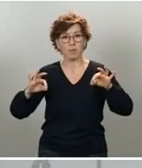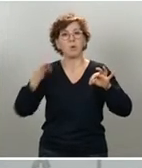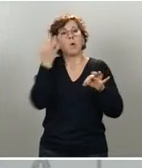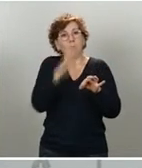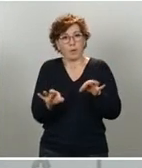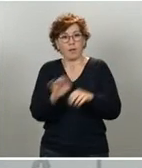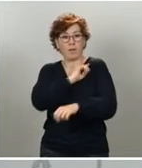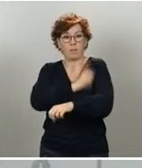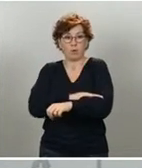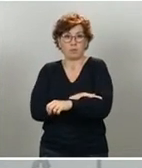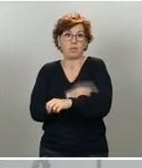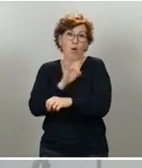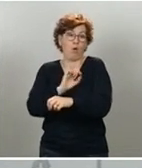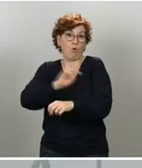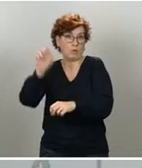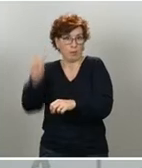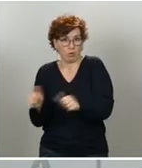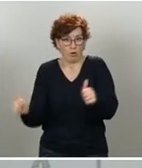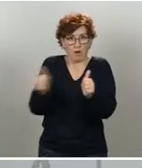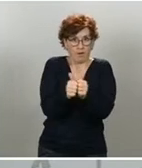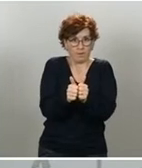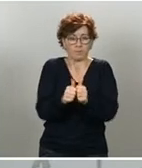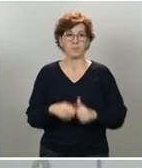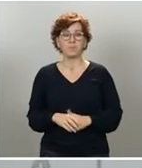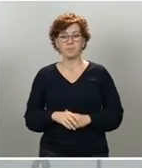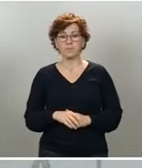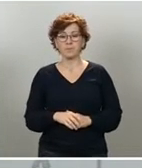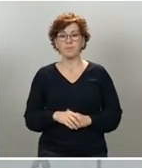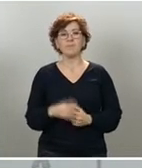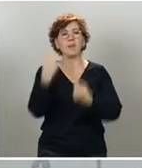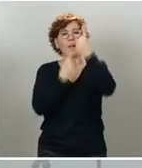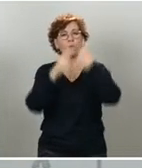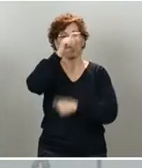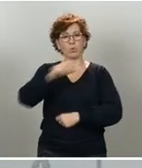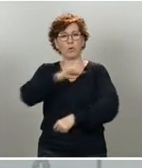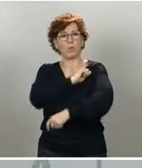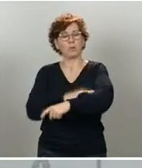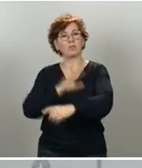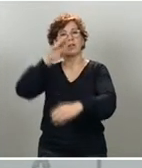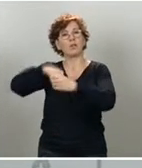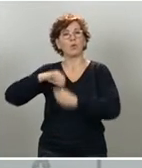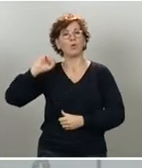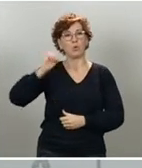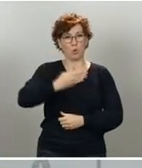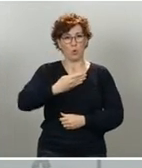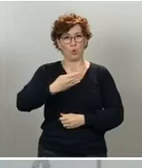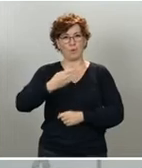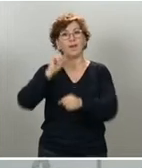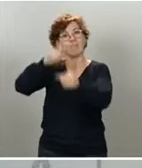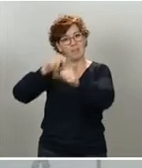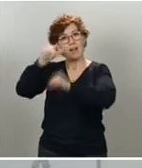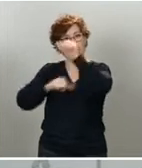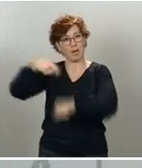deportista. Y los deportistas integrados en los clubes deportivos que participen en ligas profesionales también podrán realizar entrenamientos,